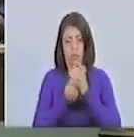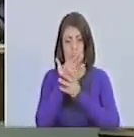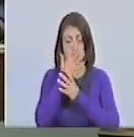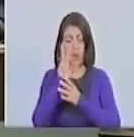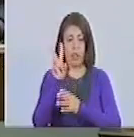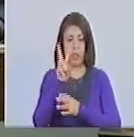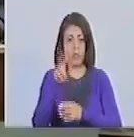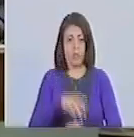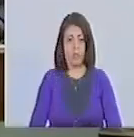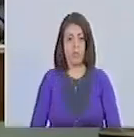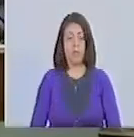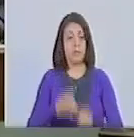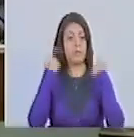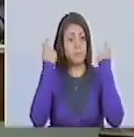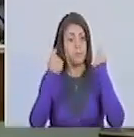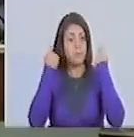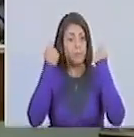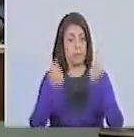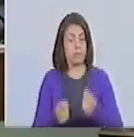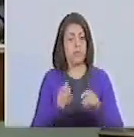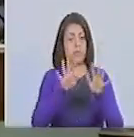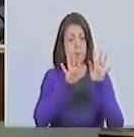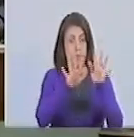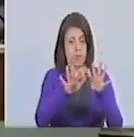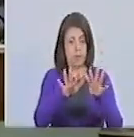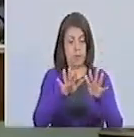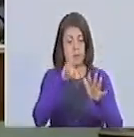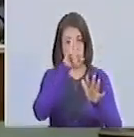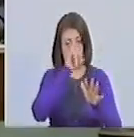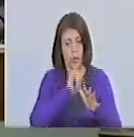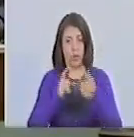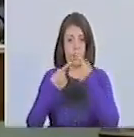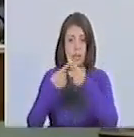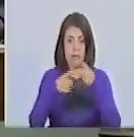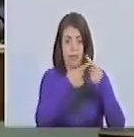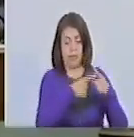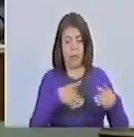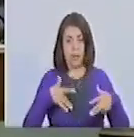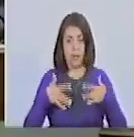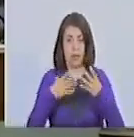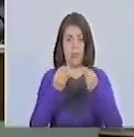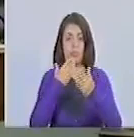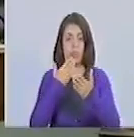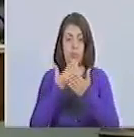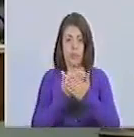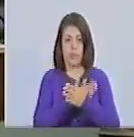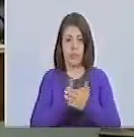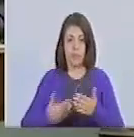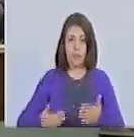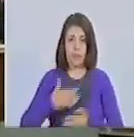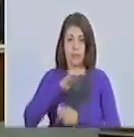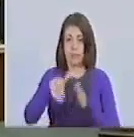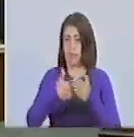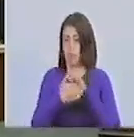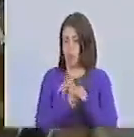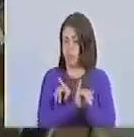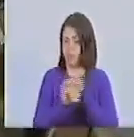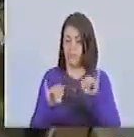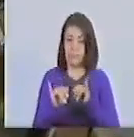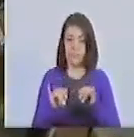de Venezuela, celebrando este décimo aniversario con diversas actividades. Muchísimas gracias, presidente. Es todo.